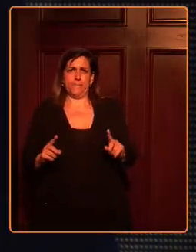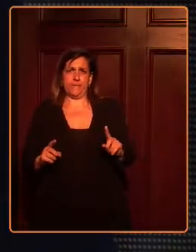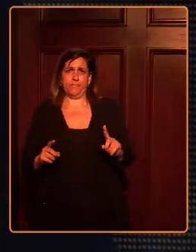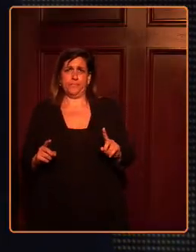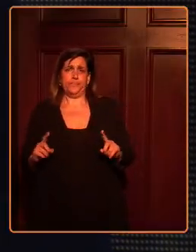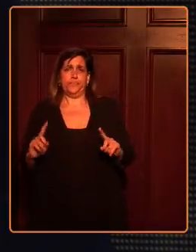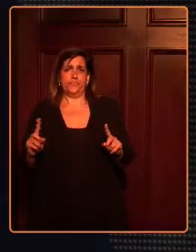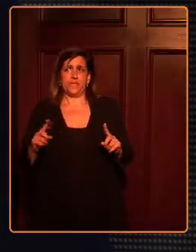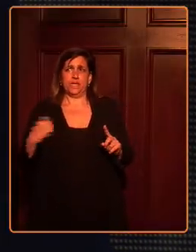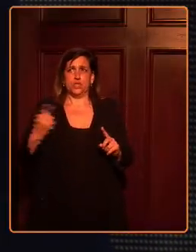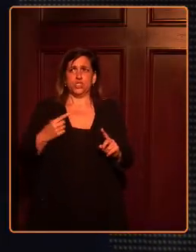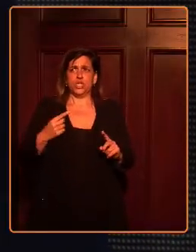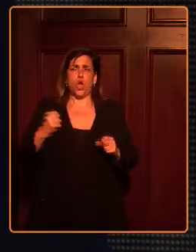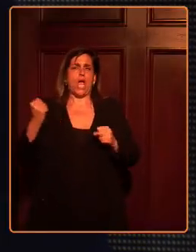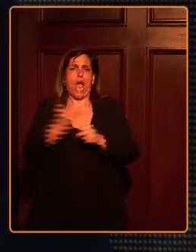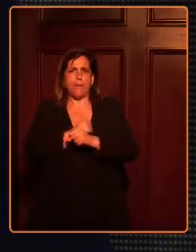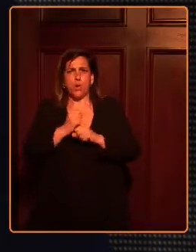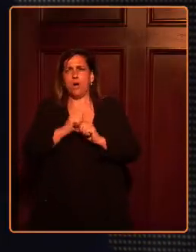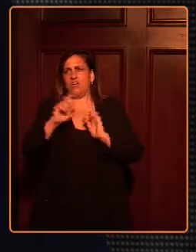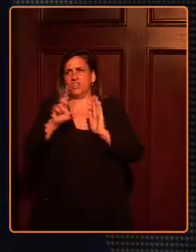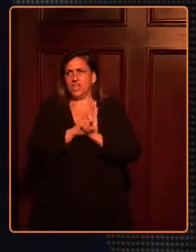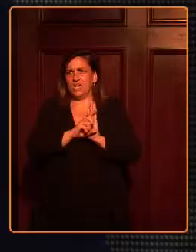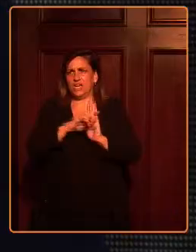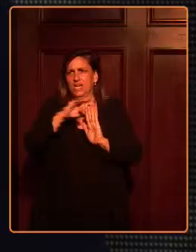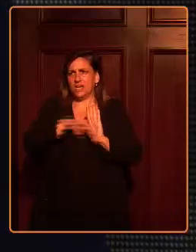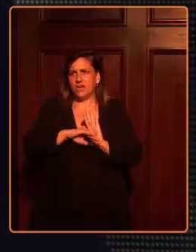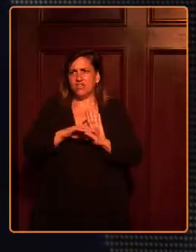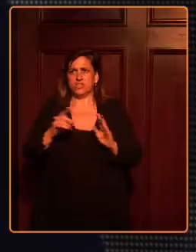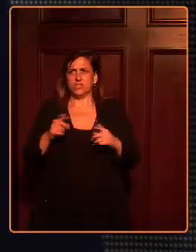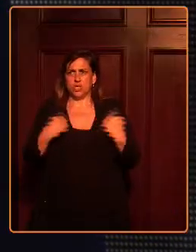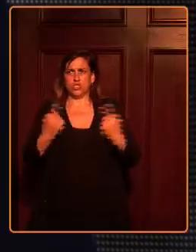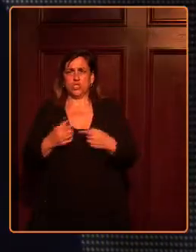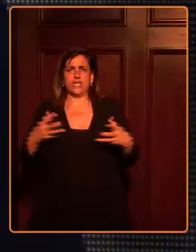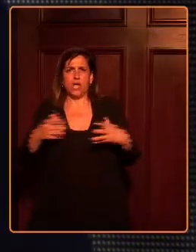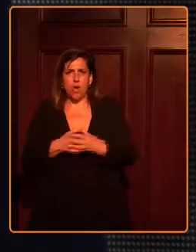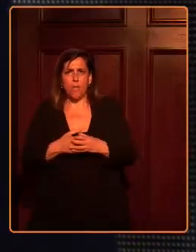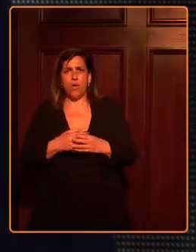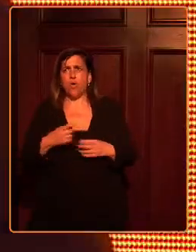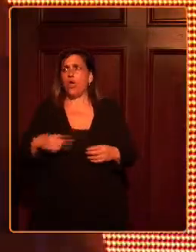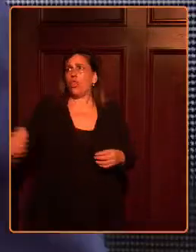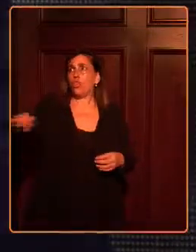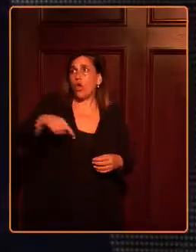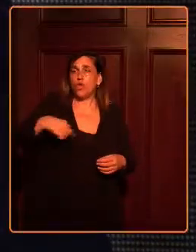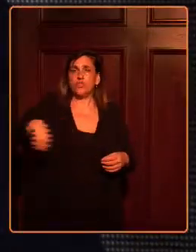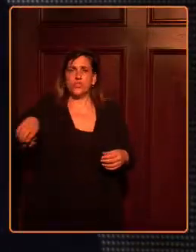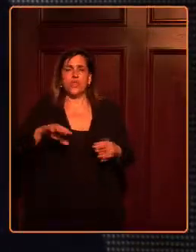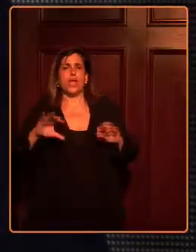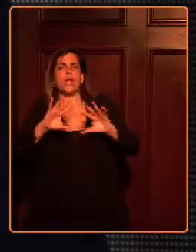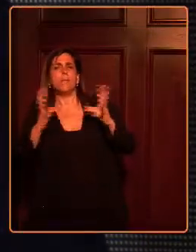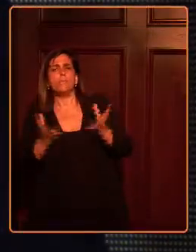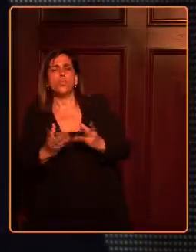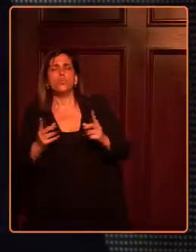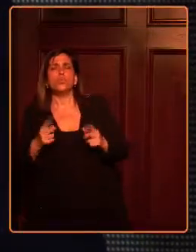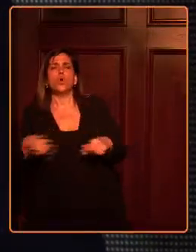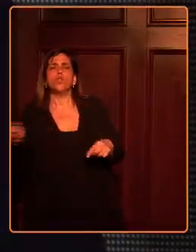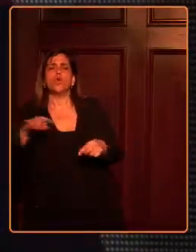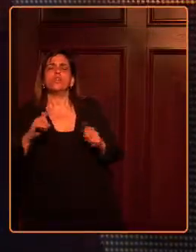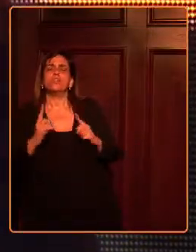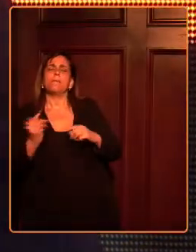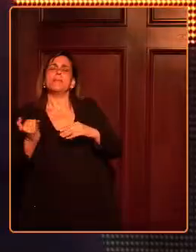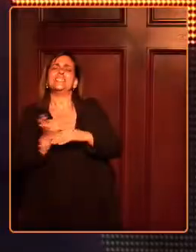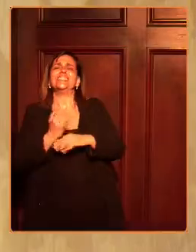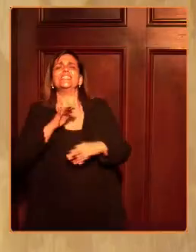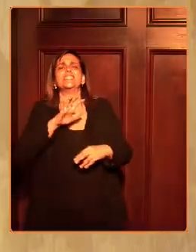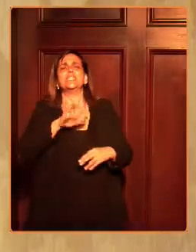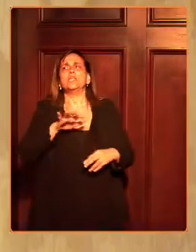No reglamenta leyes, pero sí recomendaciones globales de por dónde debería ir el mundo y por dónde deberían ir instituciones